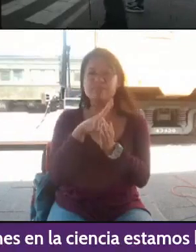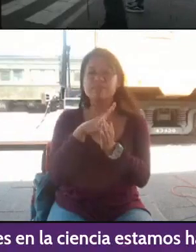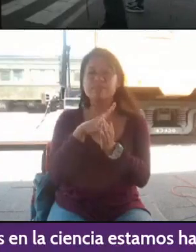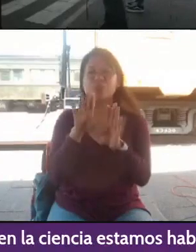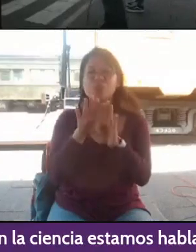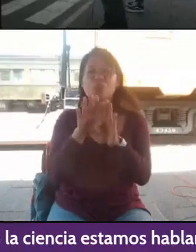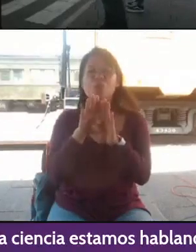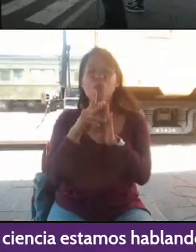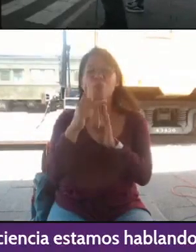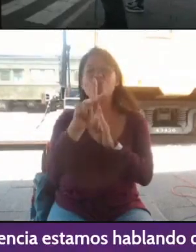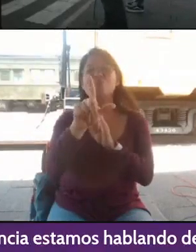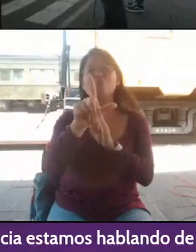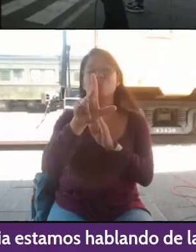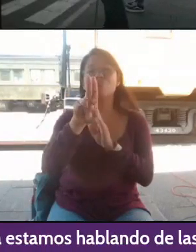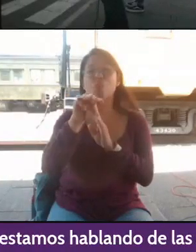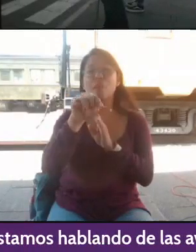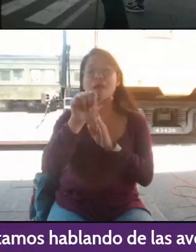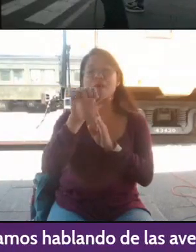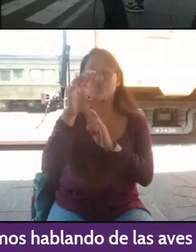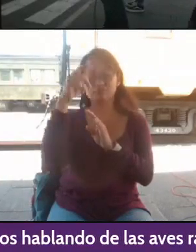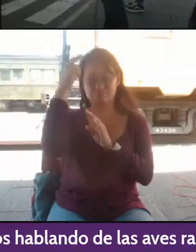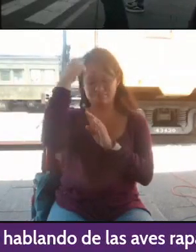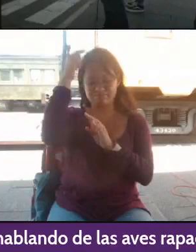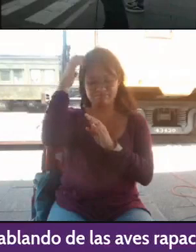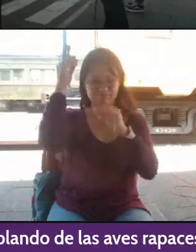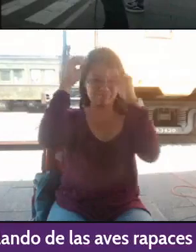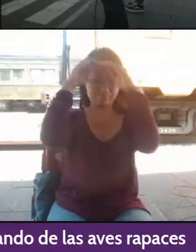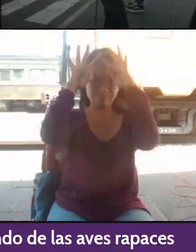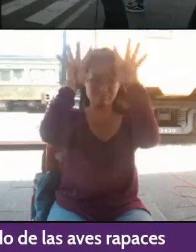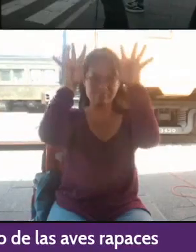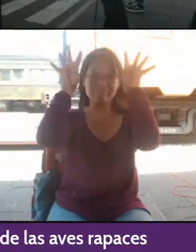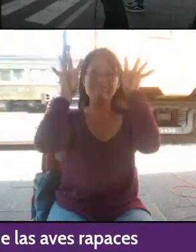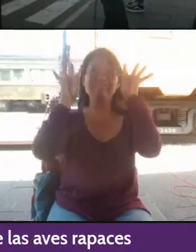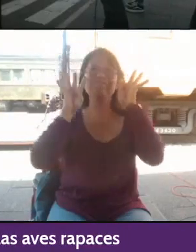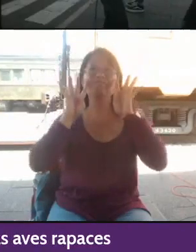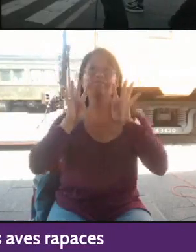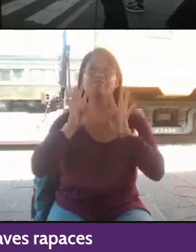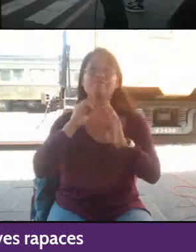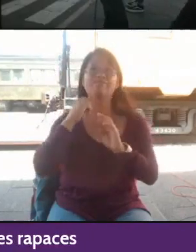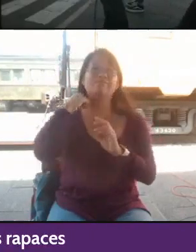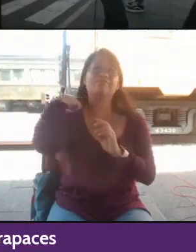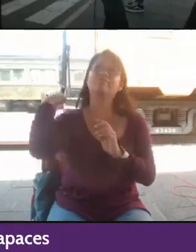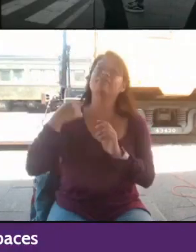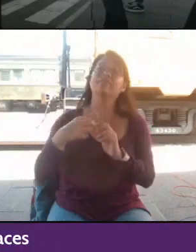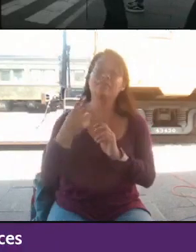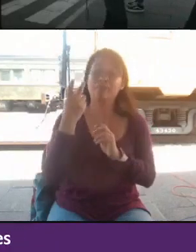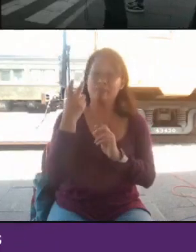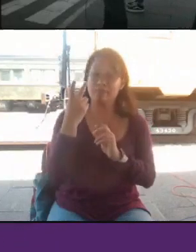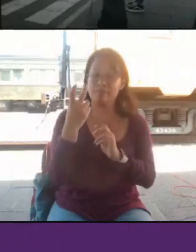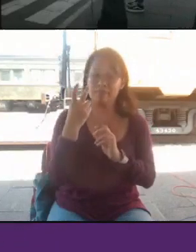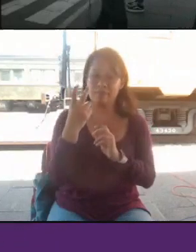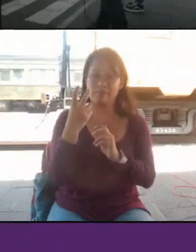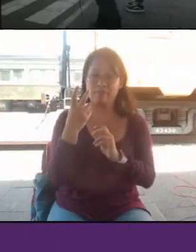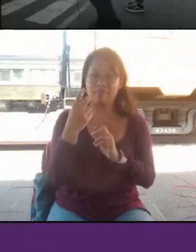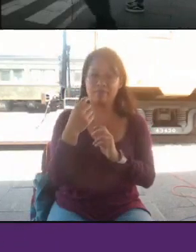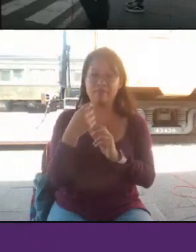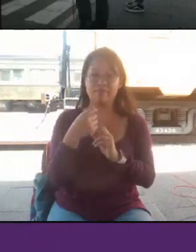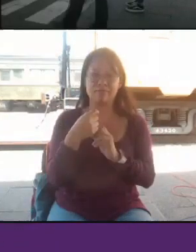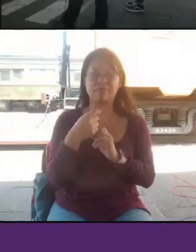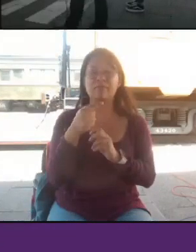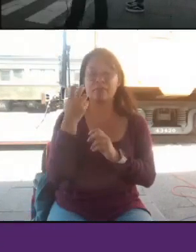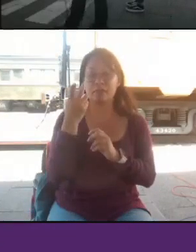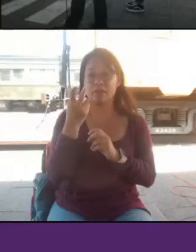de plumas, como les mostraba ahorita. Todo esto es pluma, pluma, pluma, pluma, pluma, pluma, pluma. Un arreglo de plumas